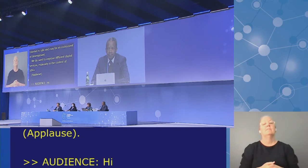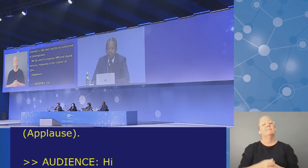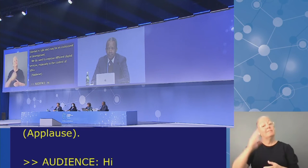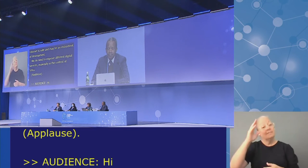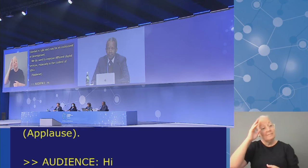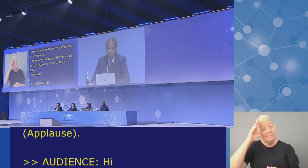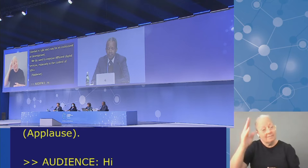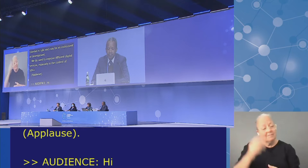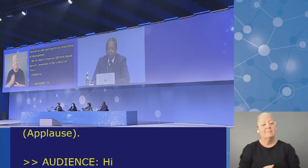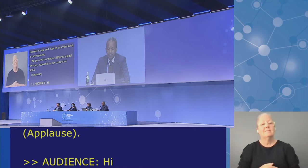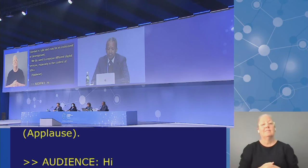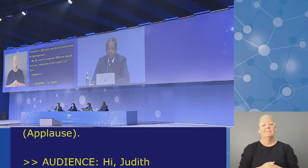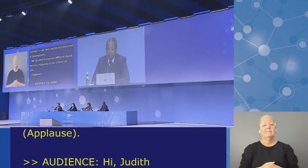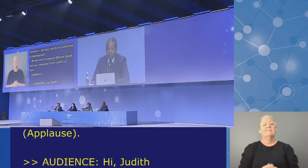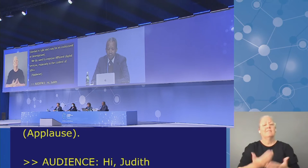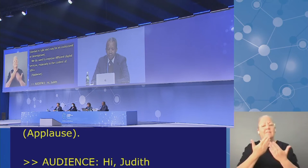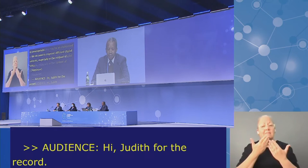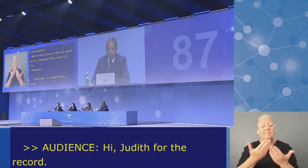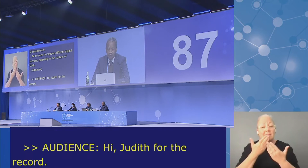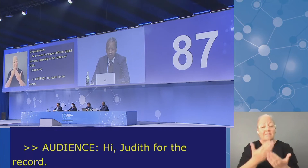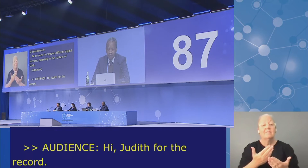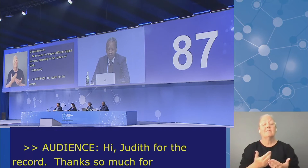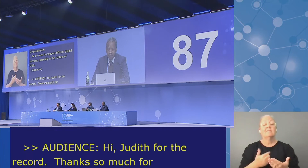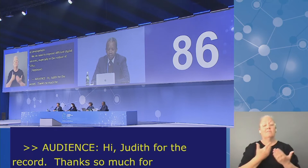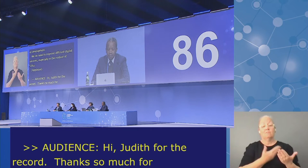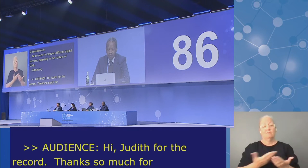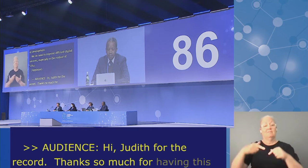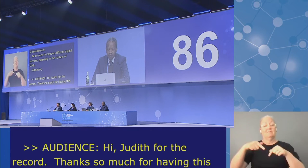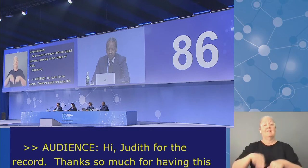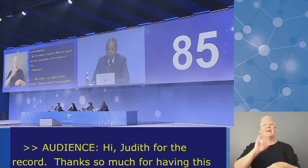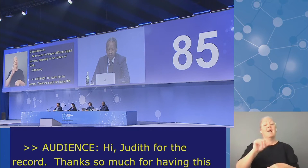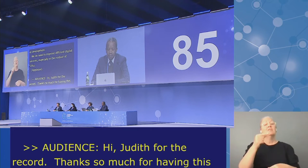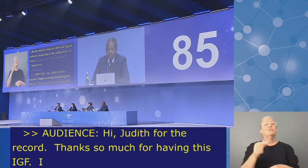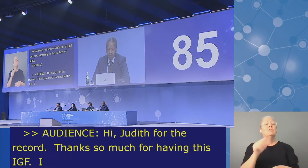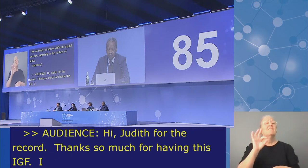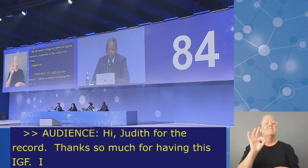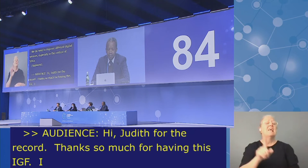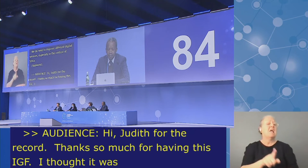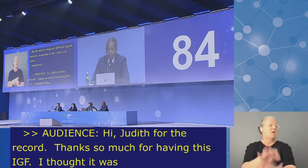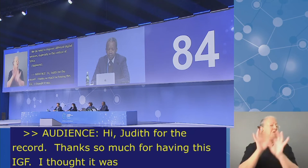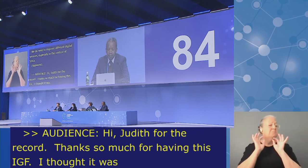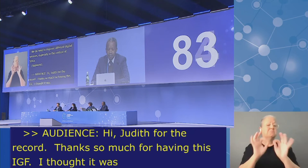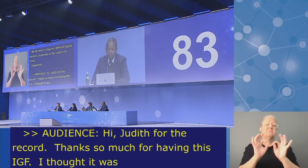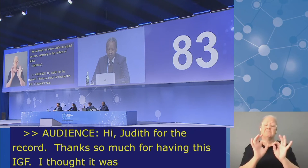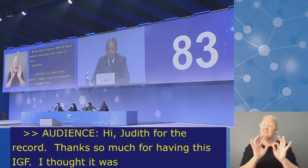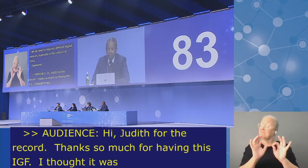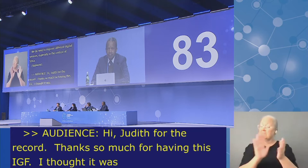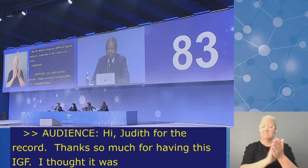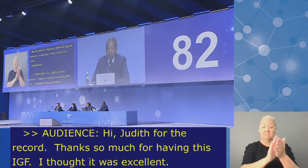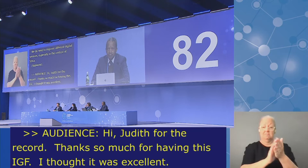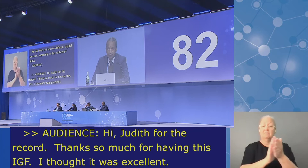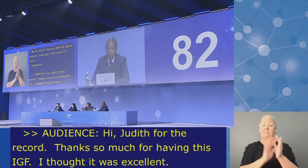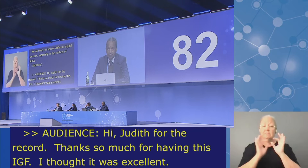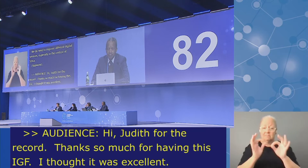Buenas tardes. Muchas gracias por haber organizado